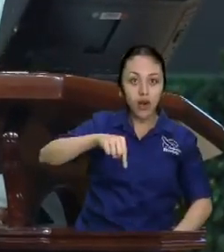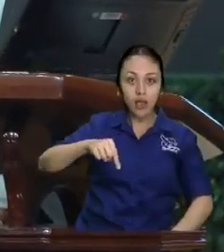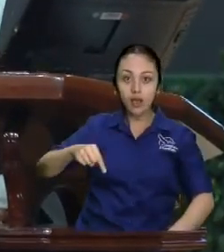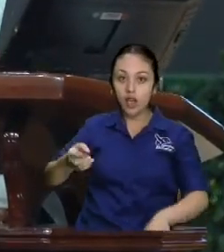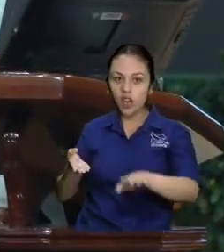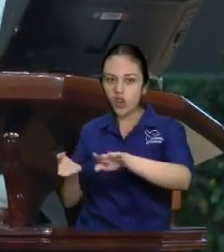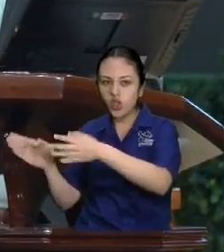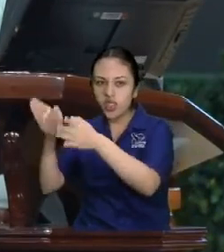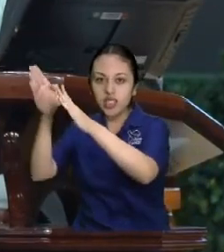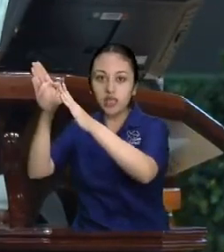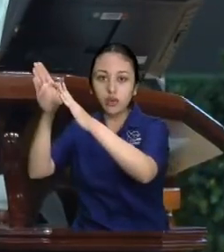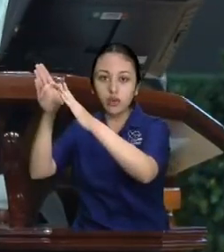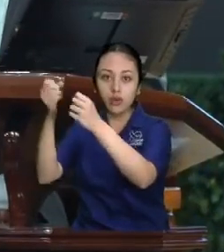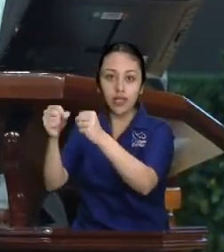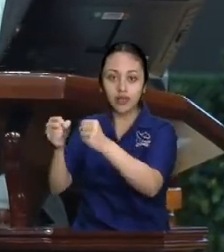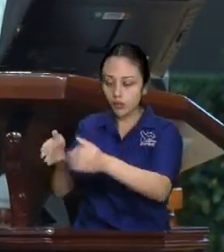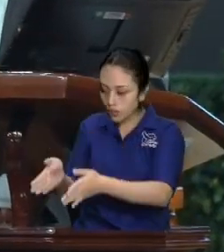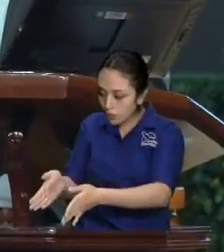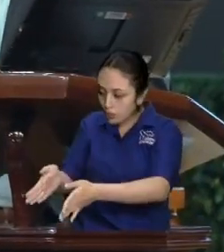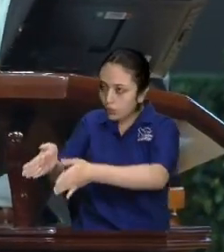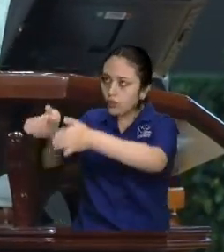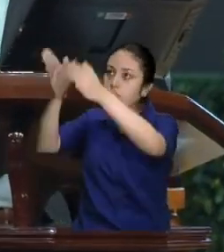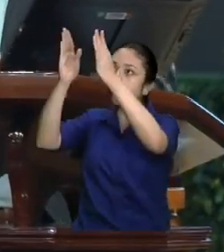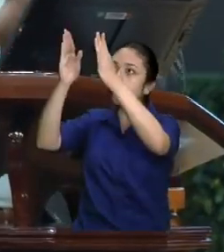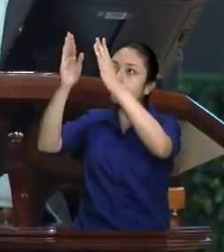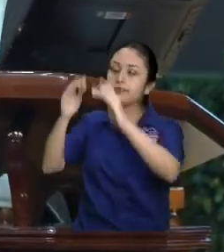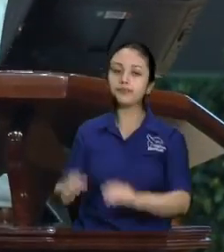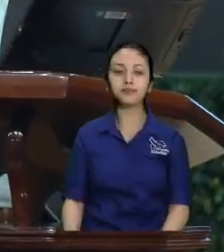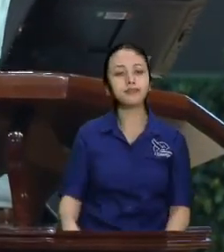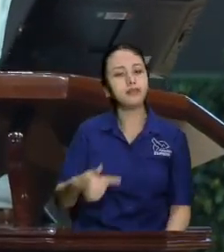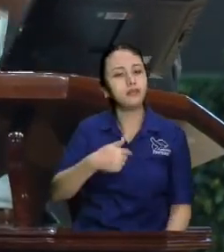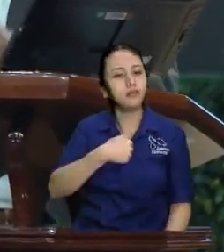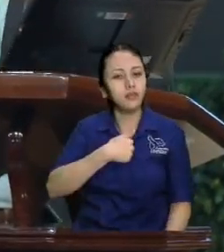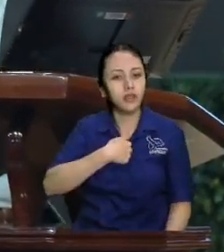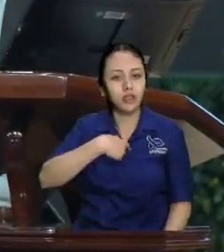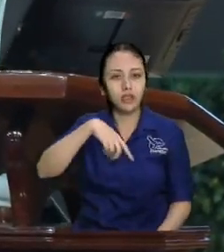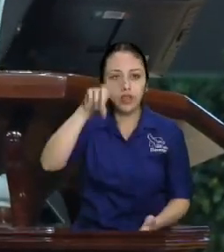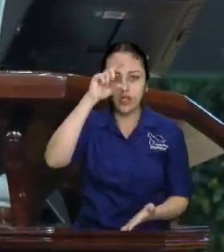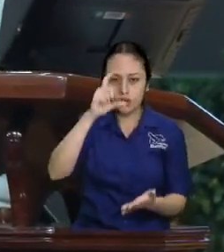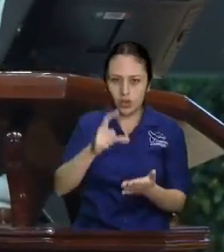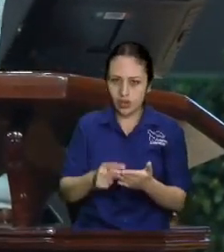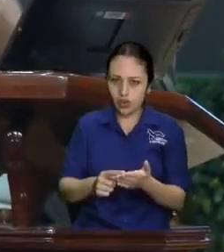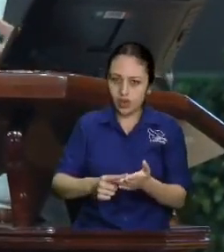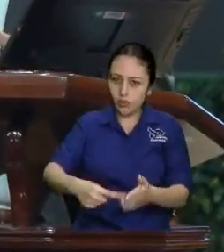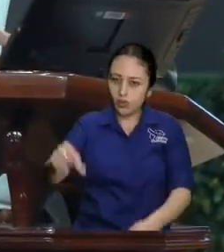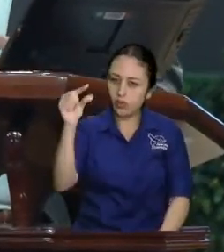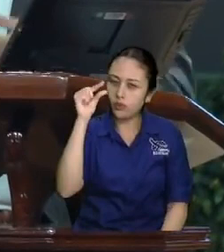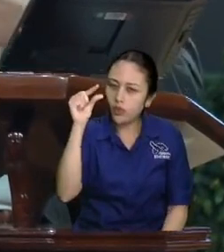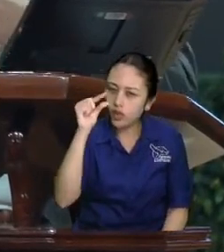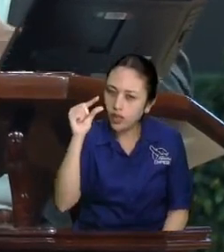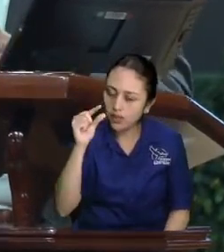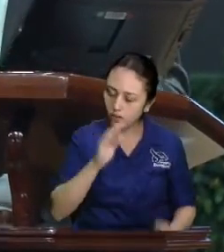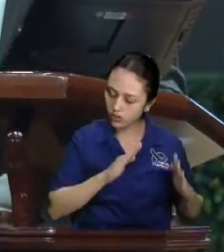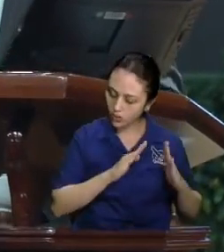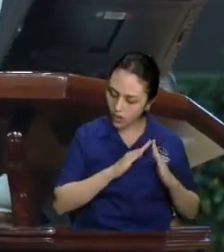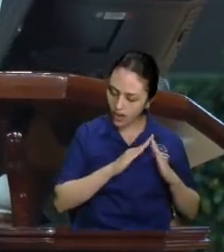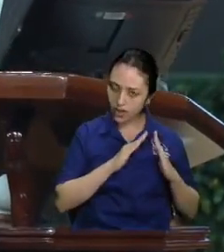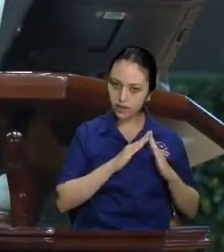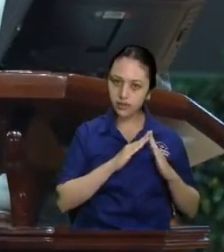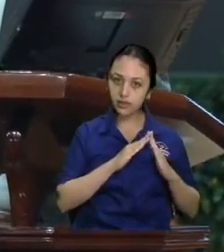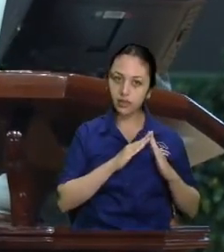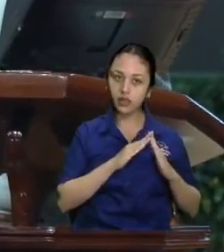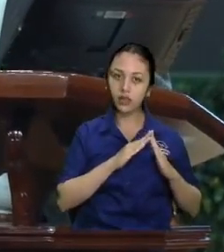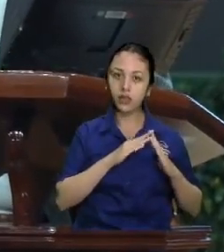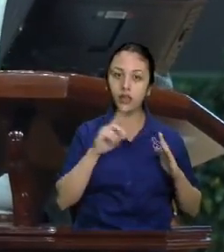La verdad es que yo creo que habrán muy pocos hogares contados con los dedos de una mano que no tienen nada que